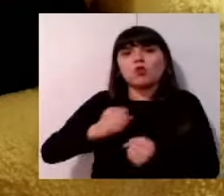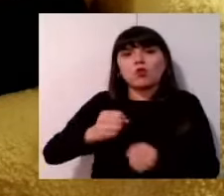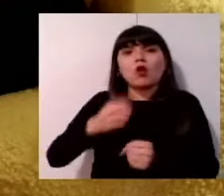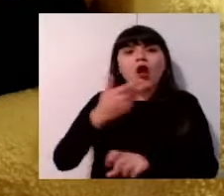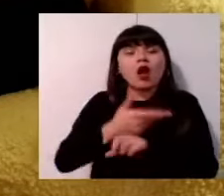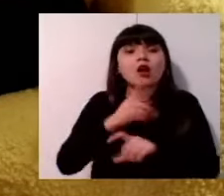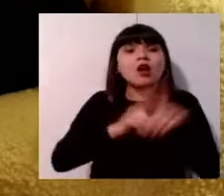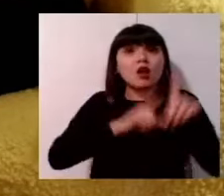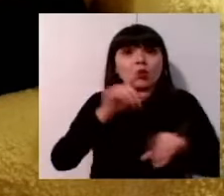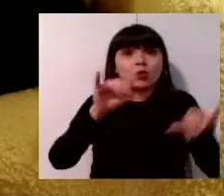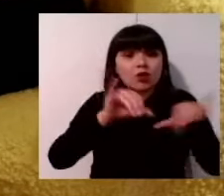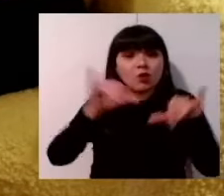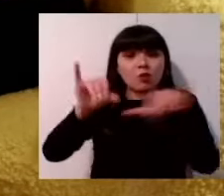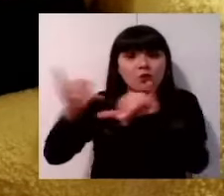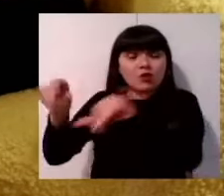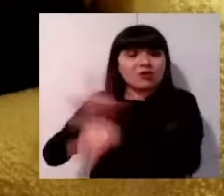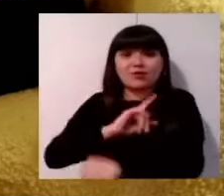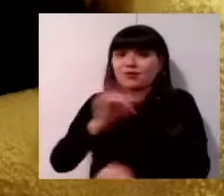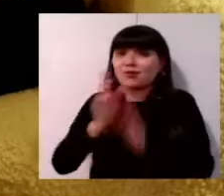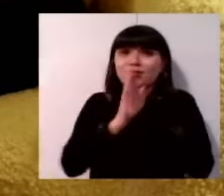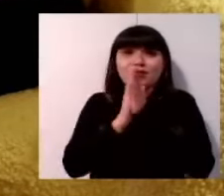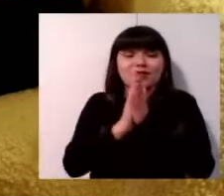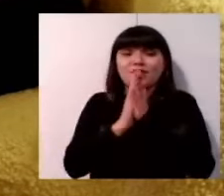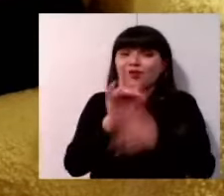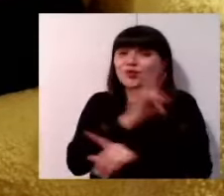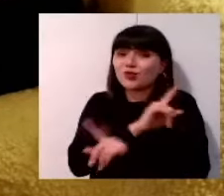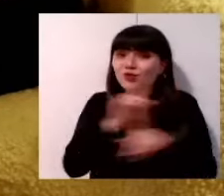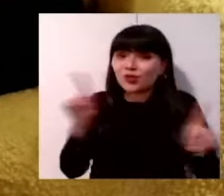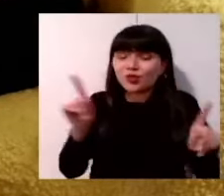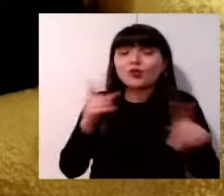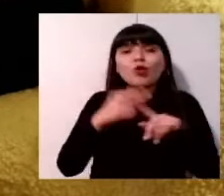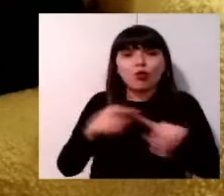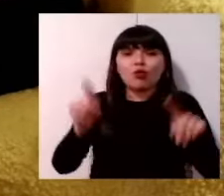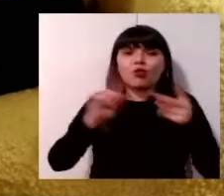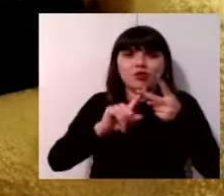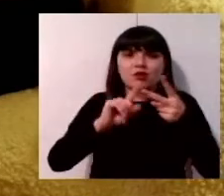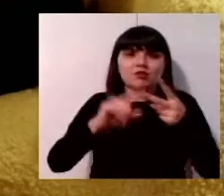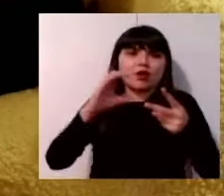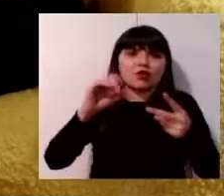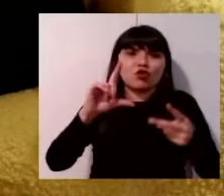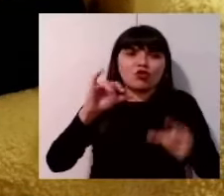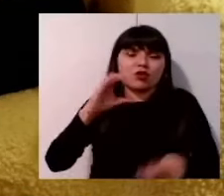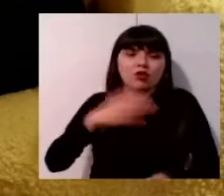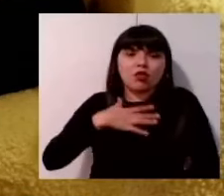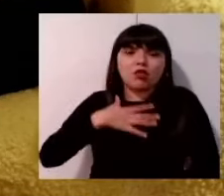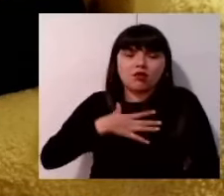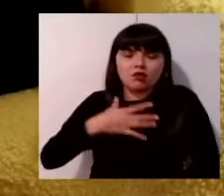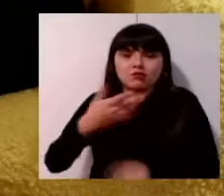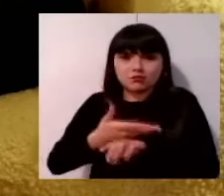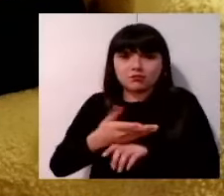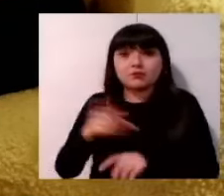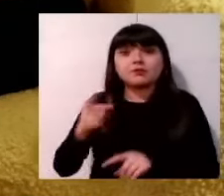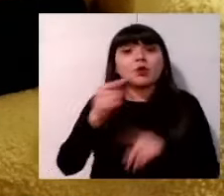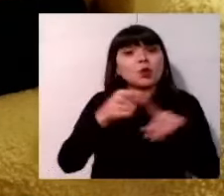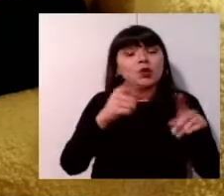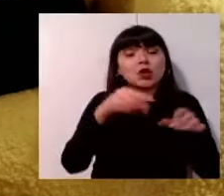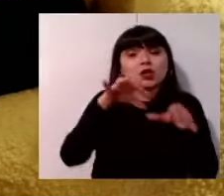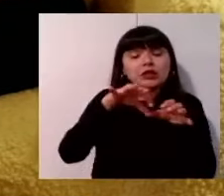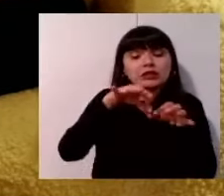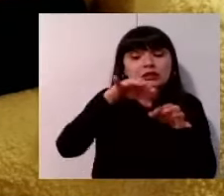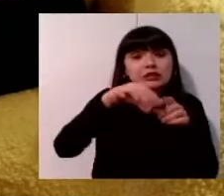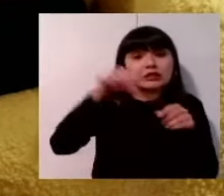eso por favor no. Hay otras cosas para los cólicos, y así hay otras hierbas que pueden sonar muy naturales y que no